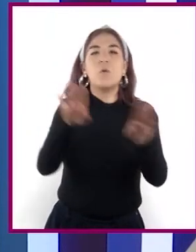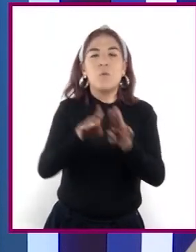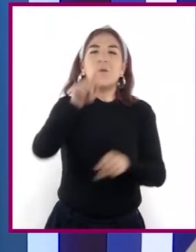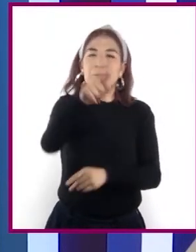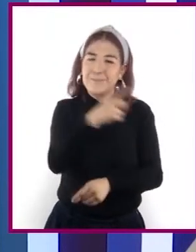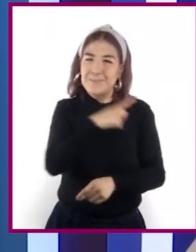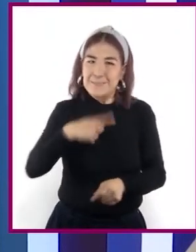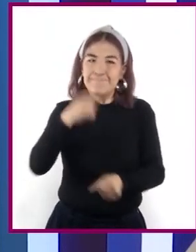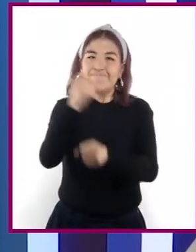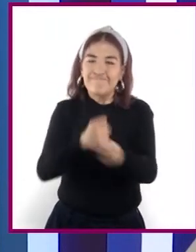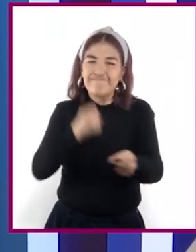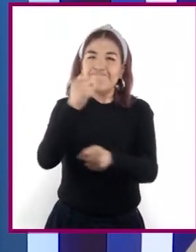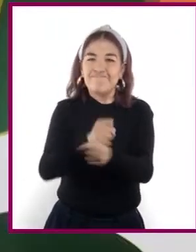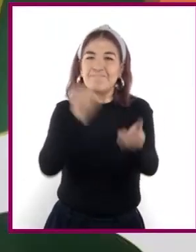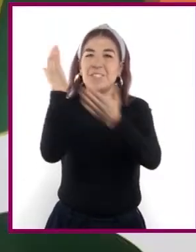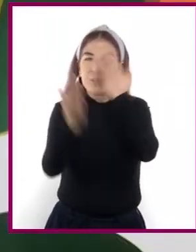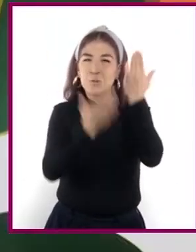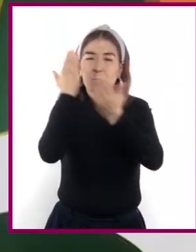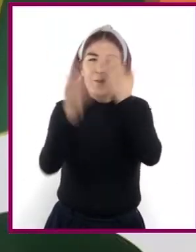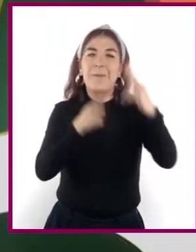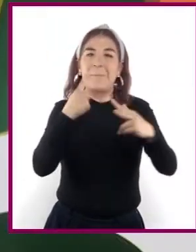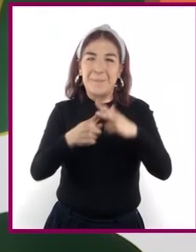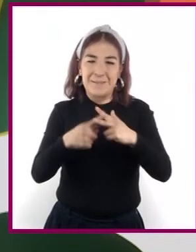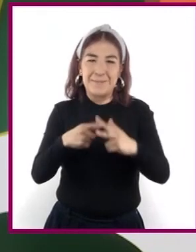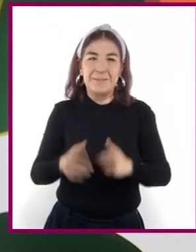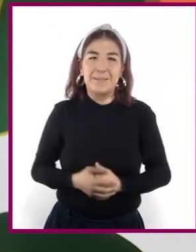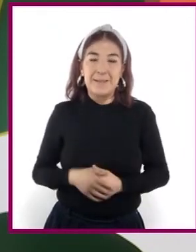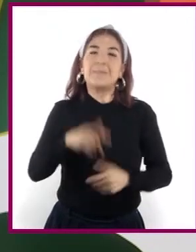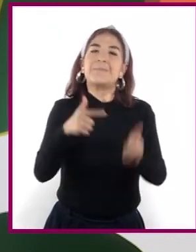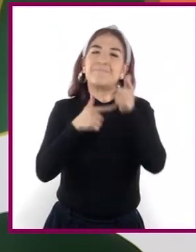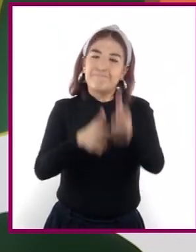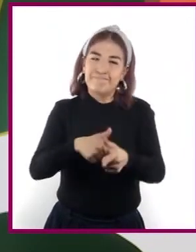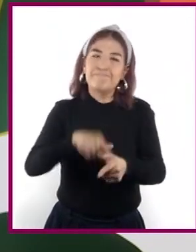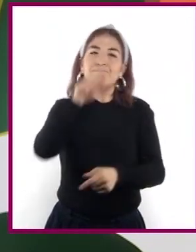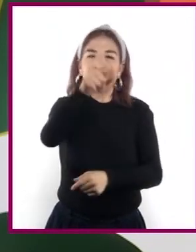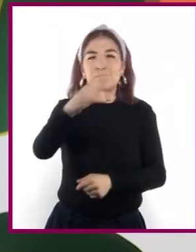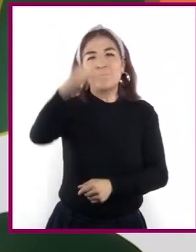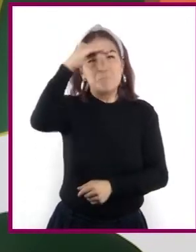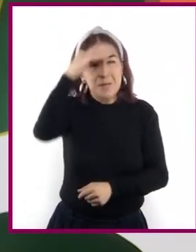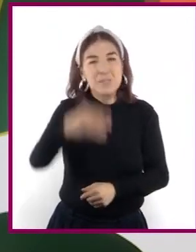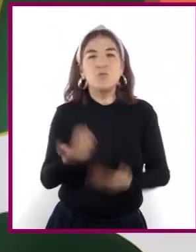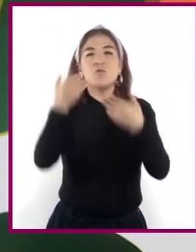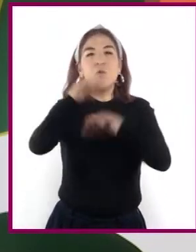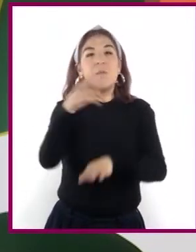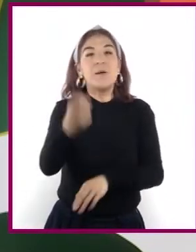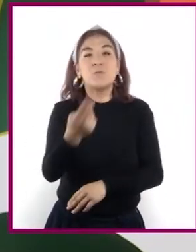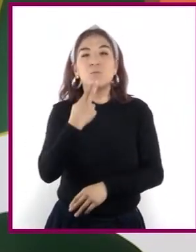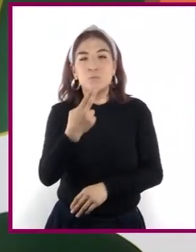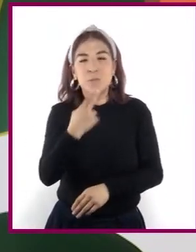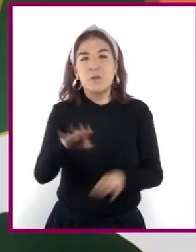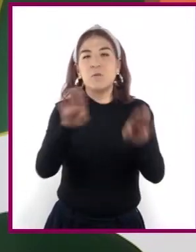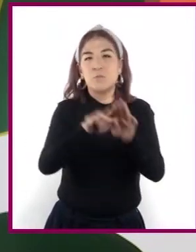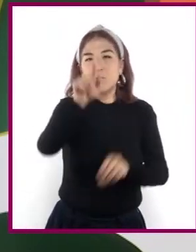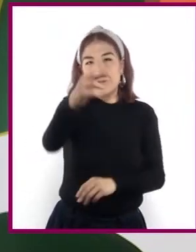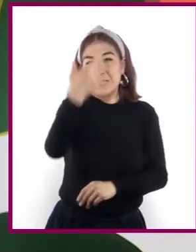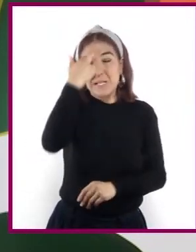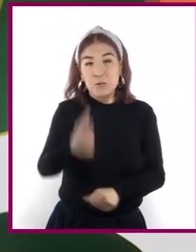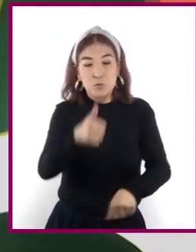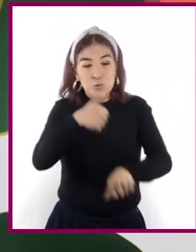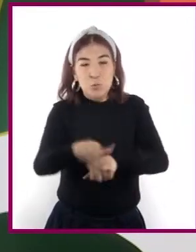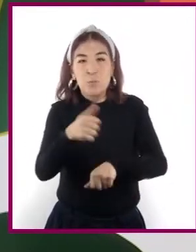del estudio de las matemáticas. Los seguimos invitando a reflexionar sobre el uso del razonamiento